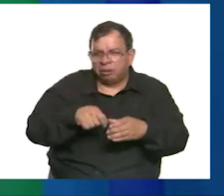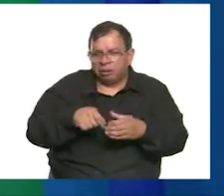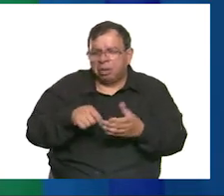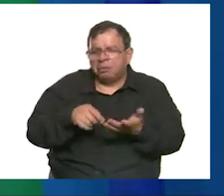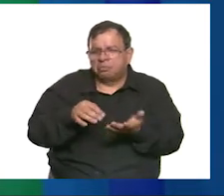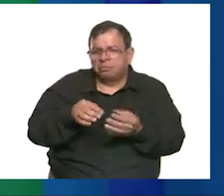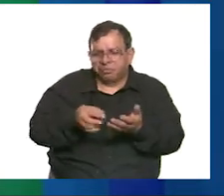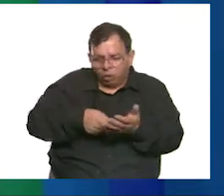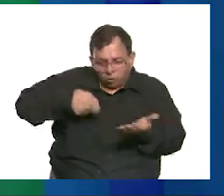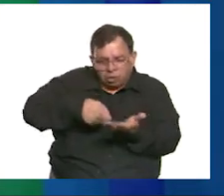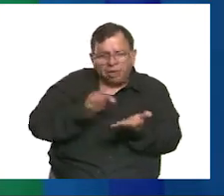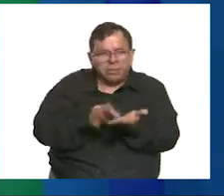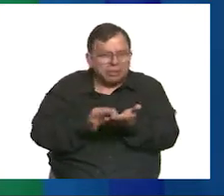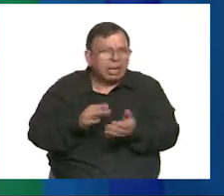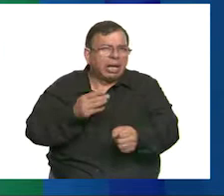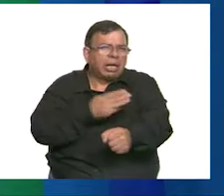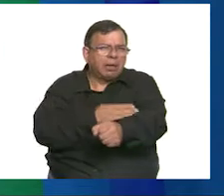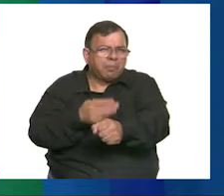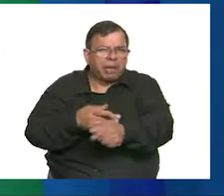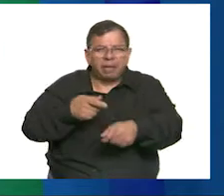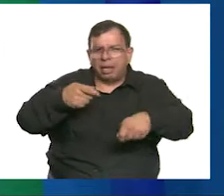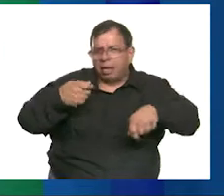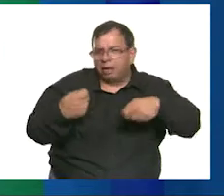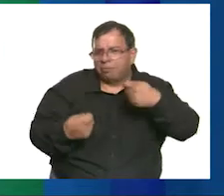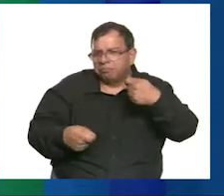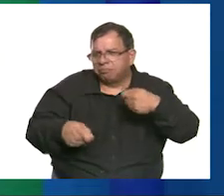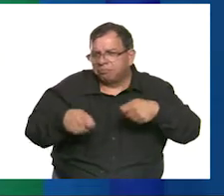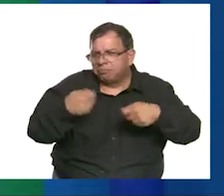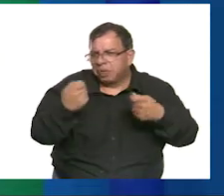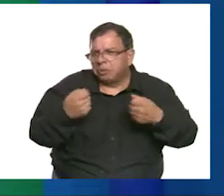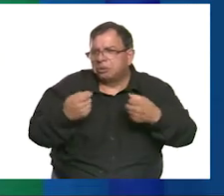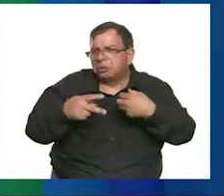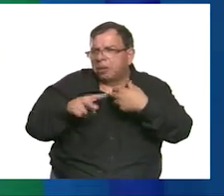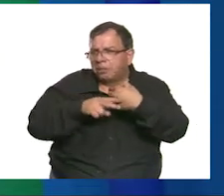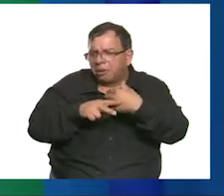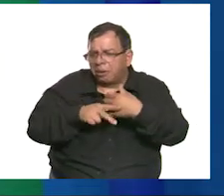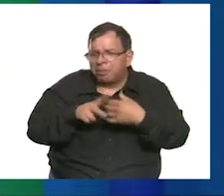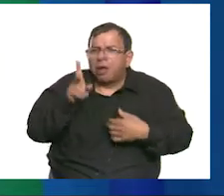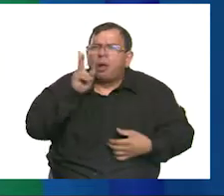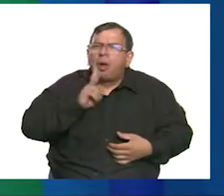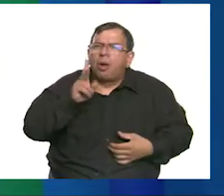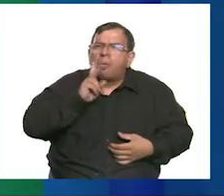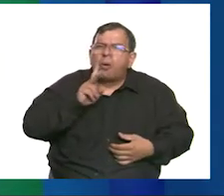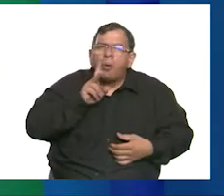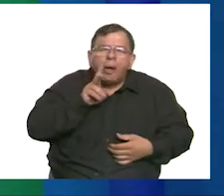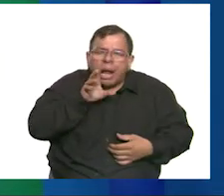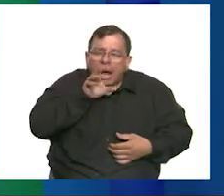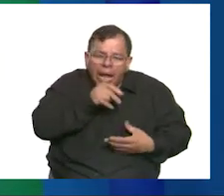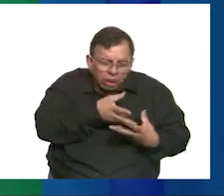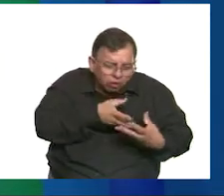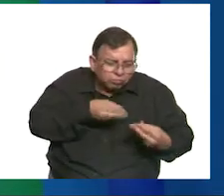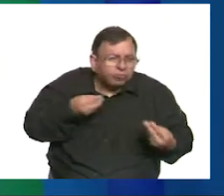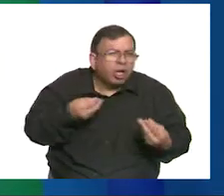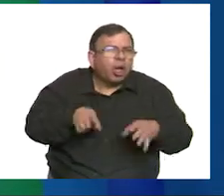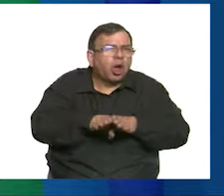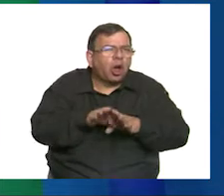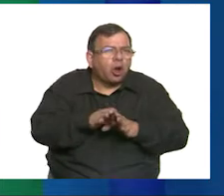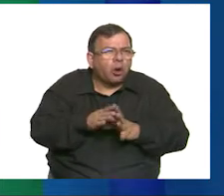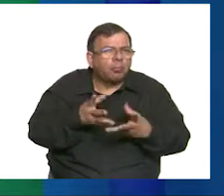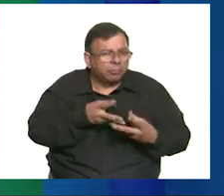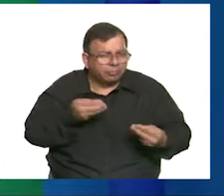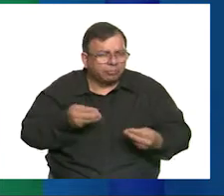metal, madera, plástico y vidrio para analizar el efecto del calor en cada tipo de